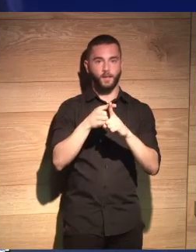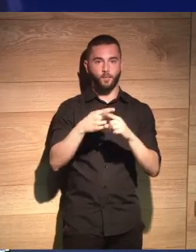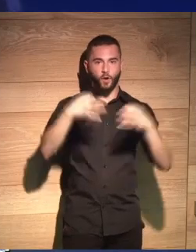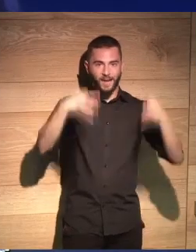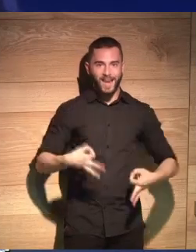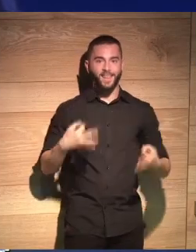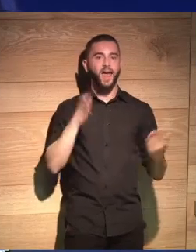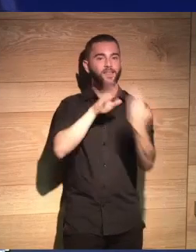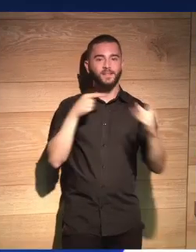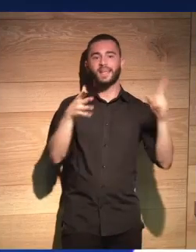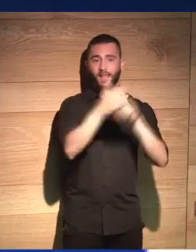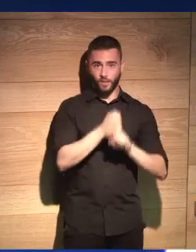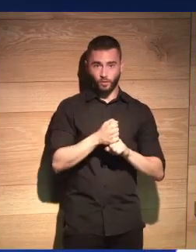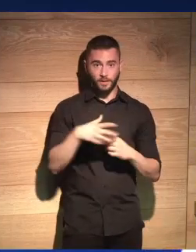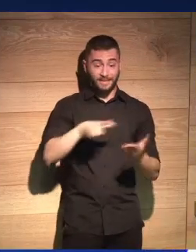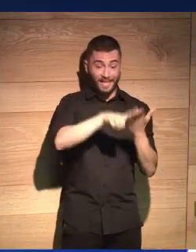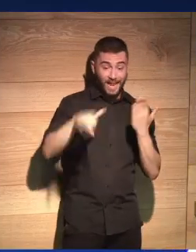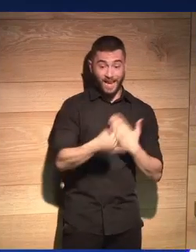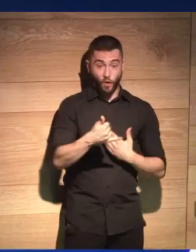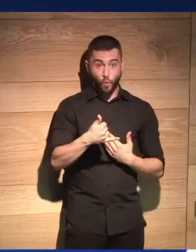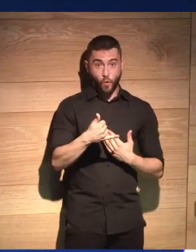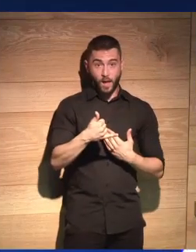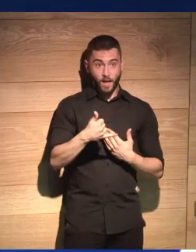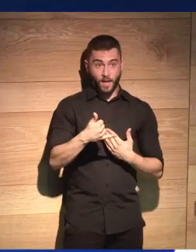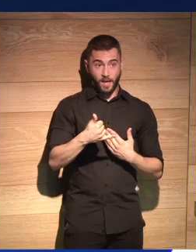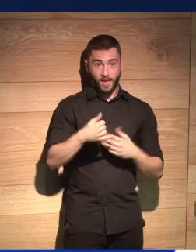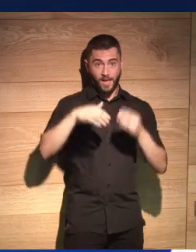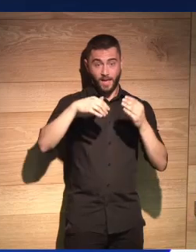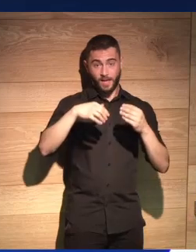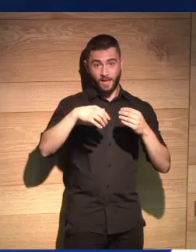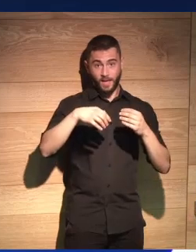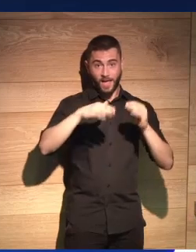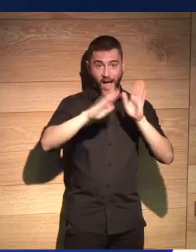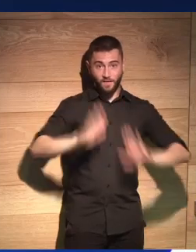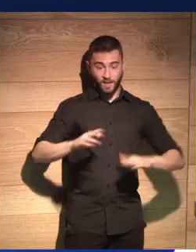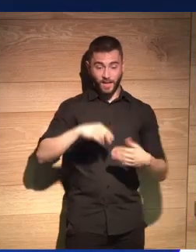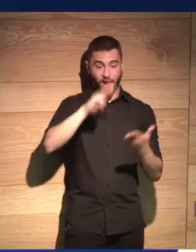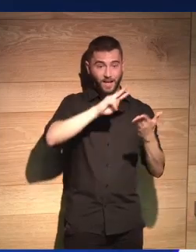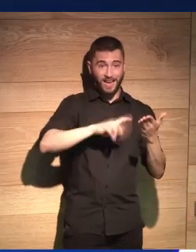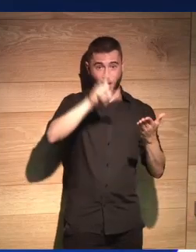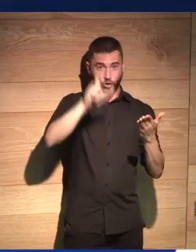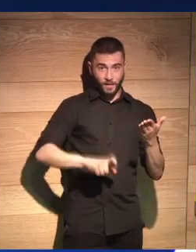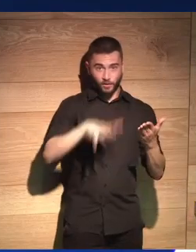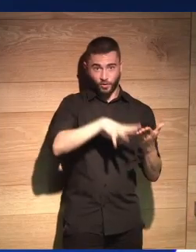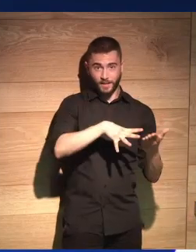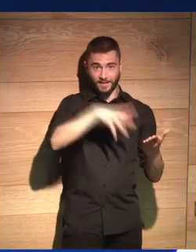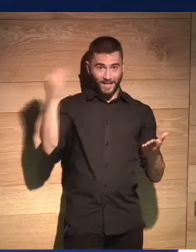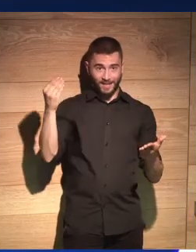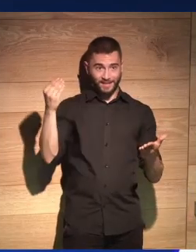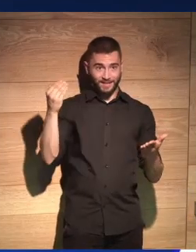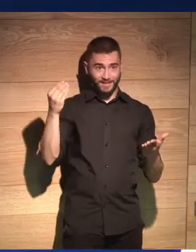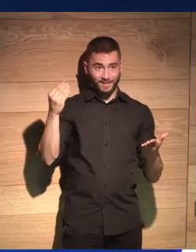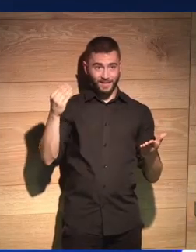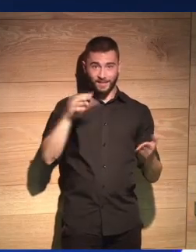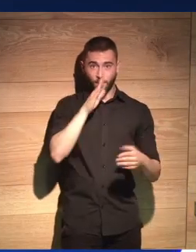A la larga es el único lenguaje que yo he notado que a la larga llega a los lectores, por muy extravagante que sea, porque es algo que no